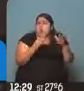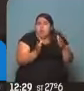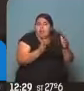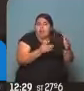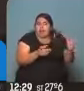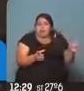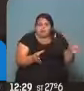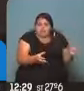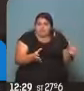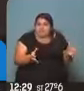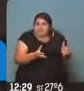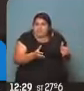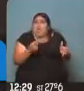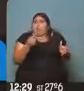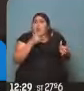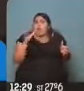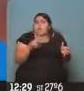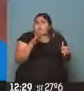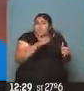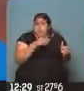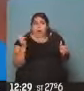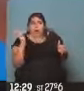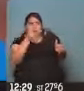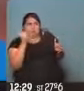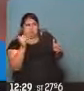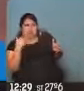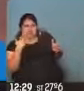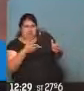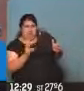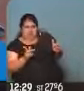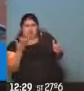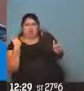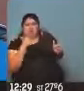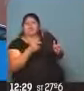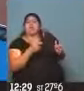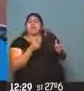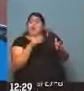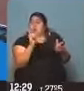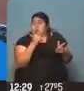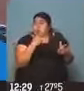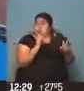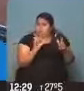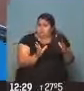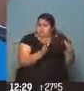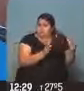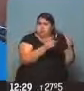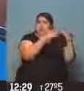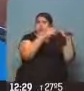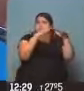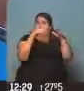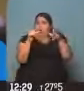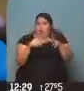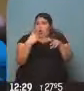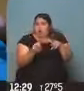en que porque hay mucha corriente pues es mucha corriente exacto en esa zona hay mucha corriente tanto de pleamar como de baja mar entonces